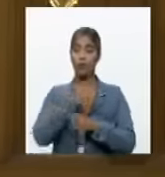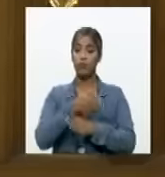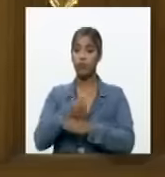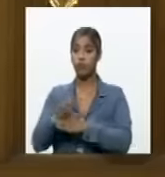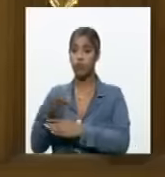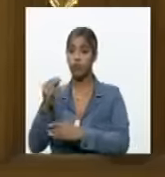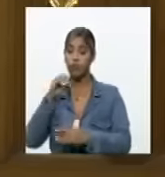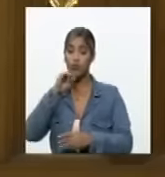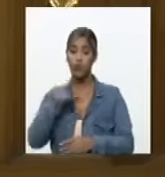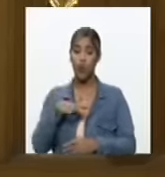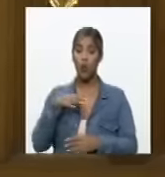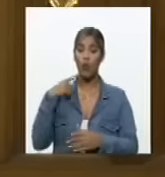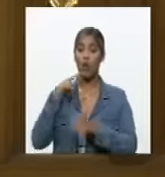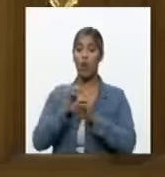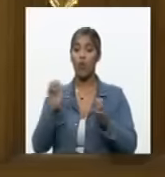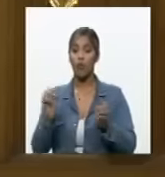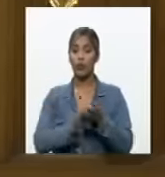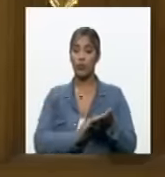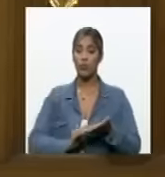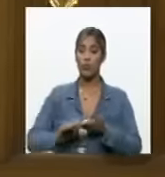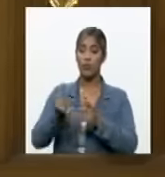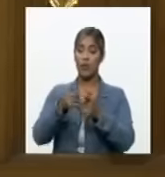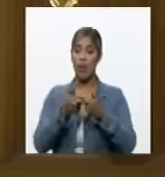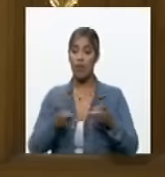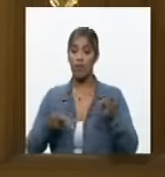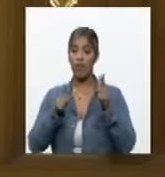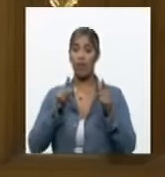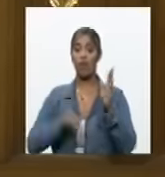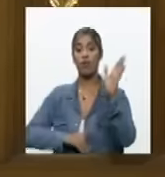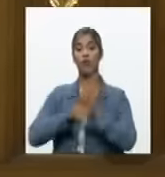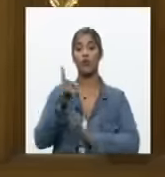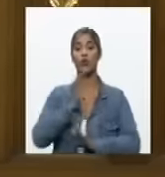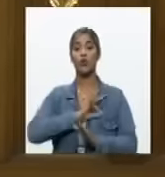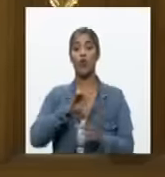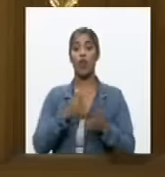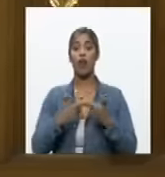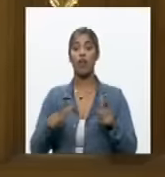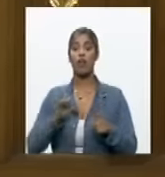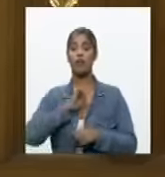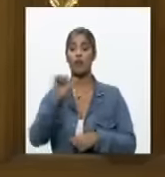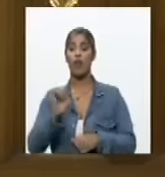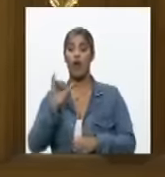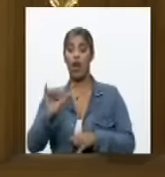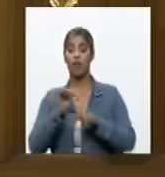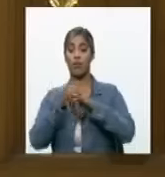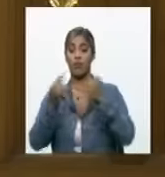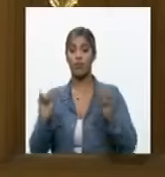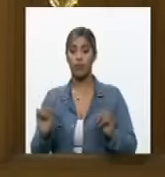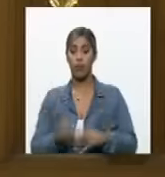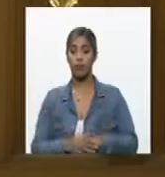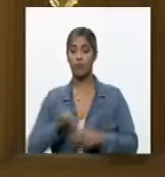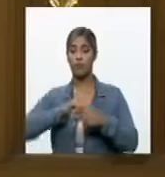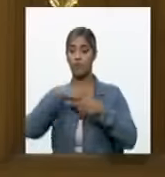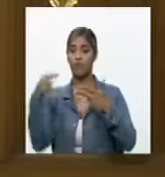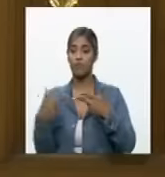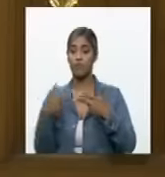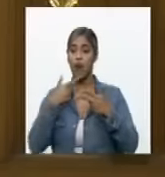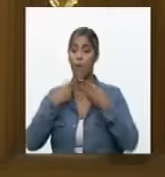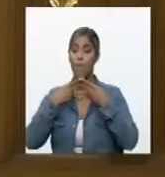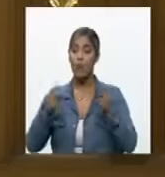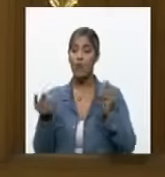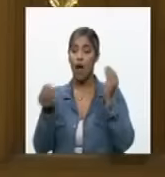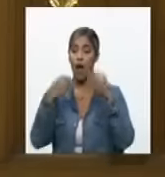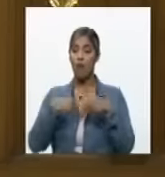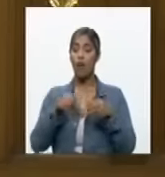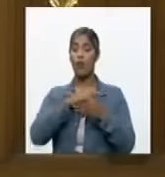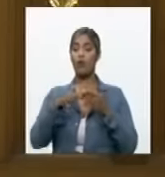histórico por la educación emancipadora y liberadora para desarrollar sociedades libres, soberanas e independientes. Tercero, publicar el presente acuerdo en